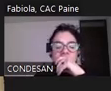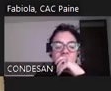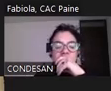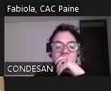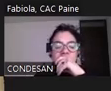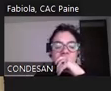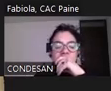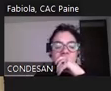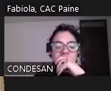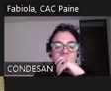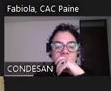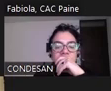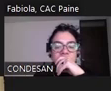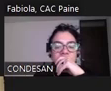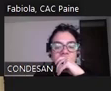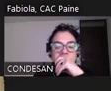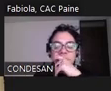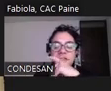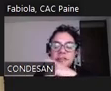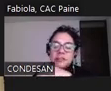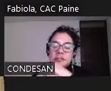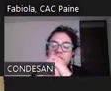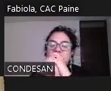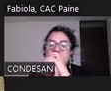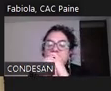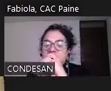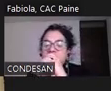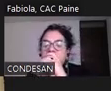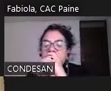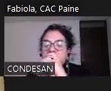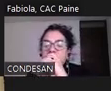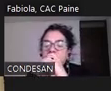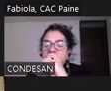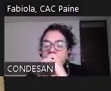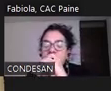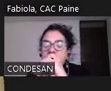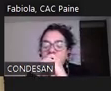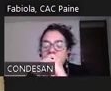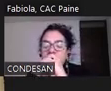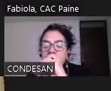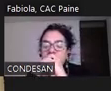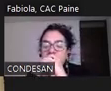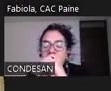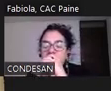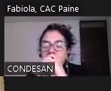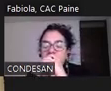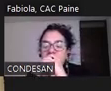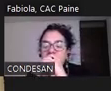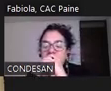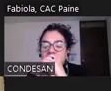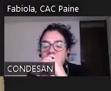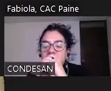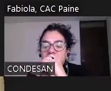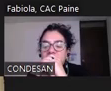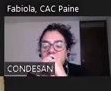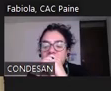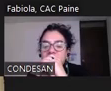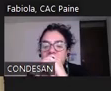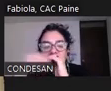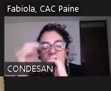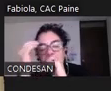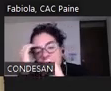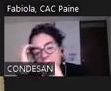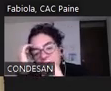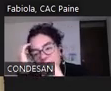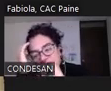articulación va en pos de una meta y además si dienten un presupuesto menor al presupuesto nacional ellos pueden incidir en aquellas